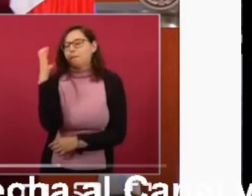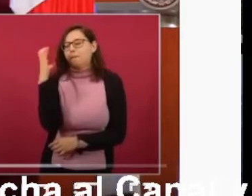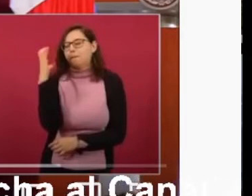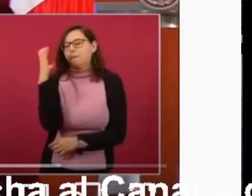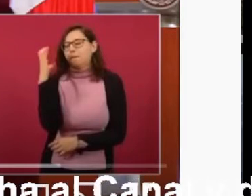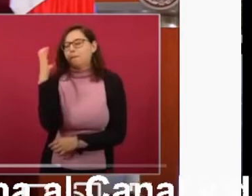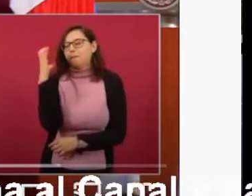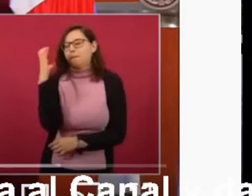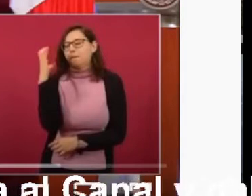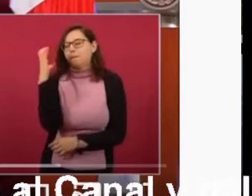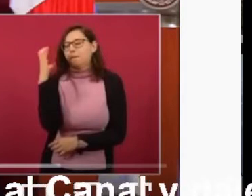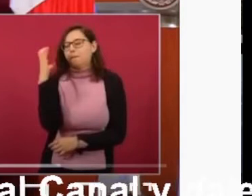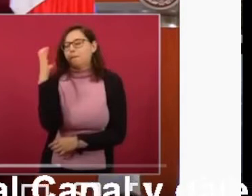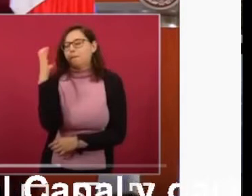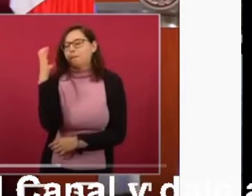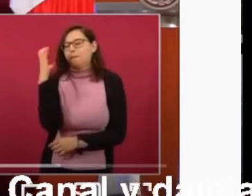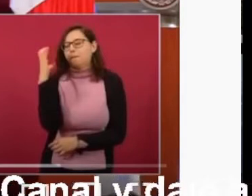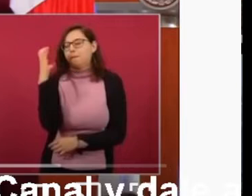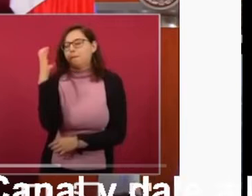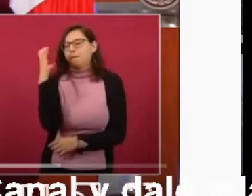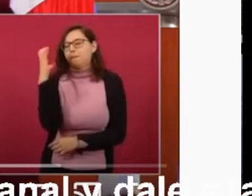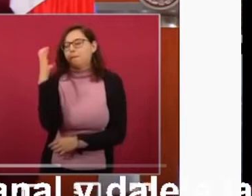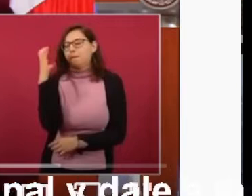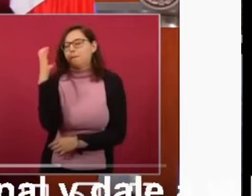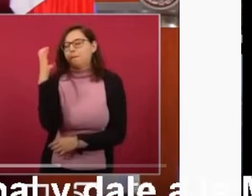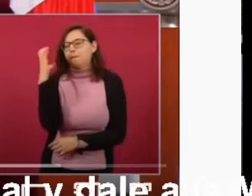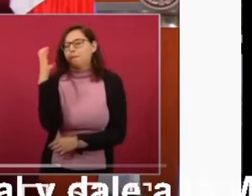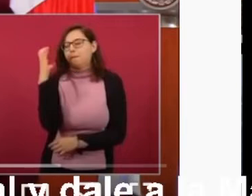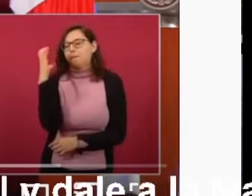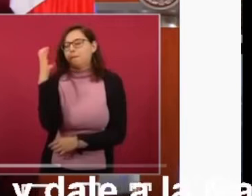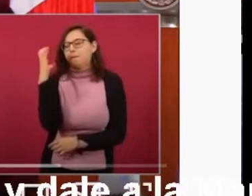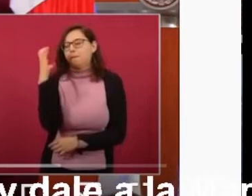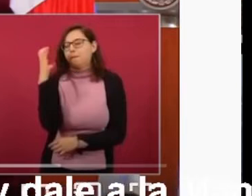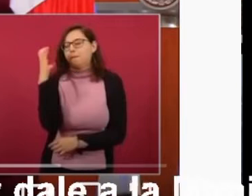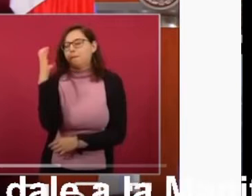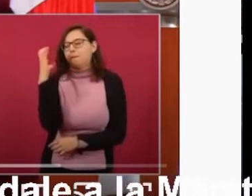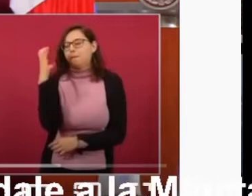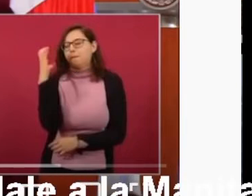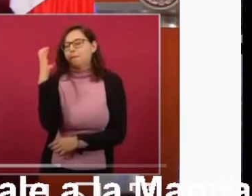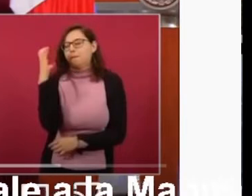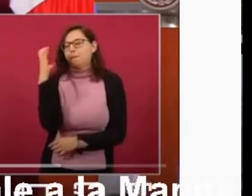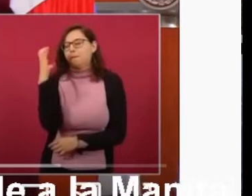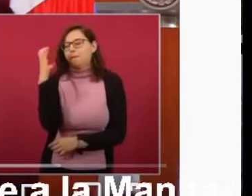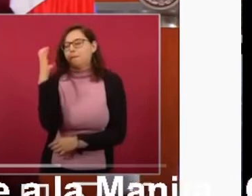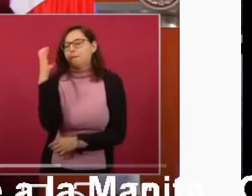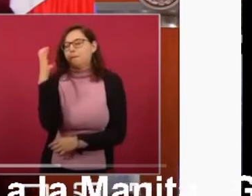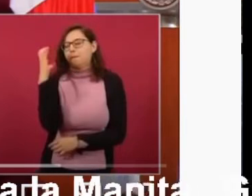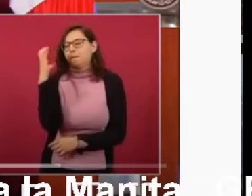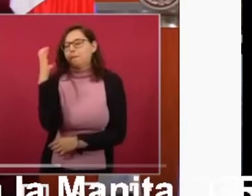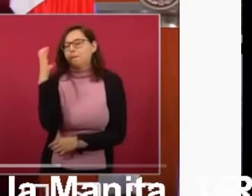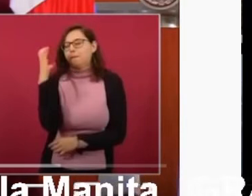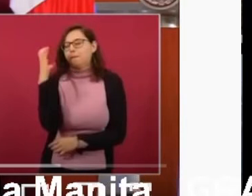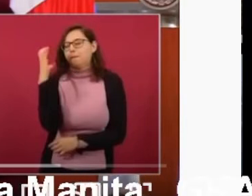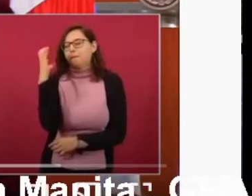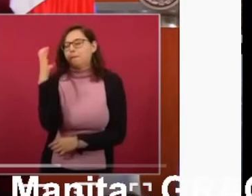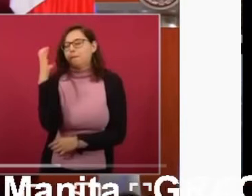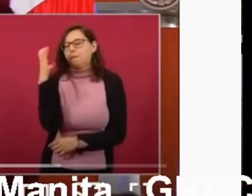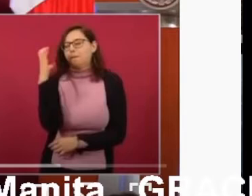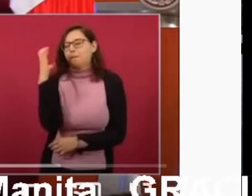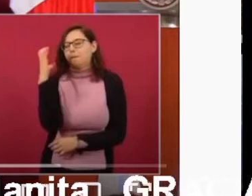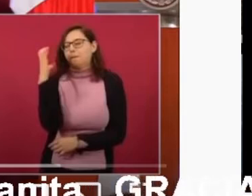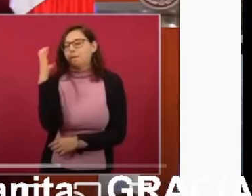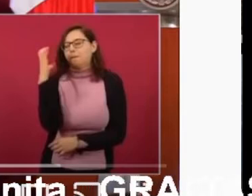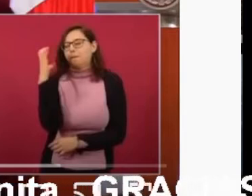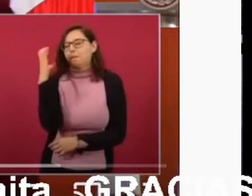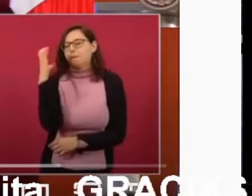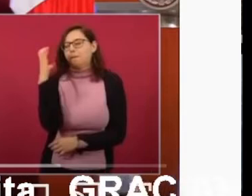contra de la cuarta transformación amigos que eso es lo que está frenando al país